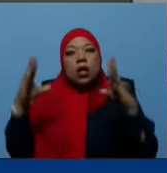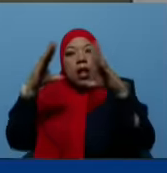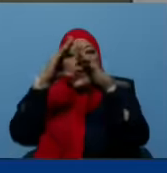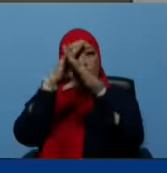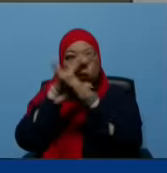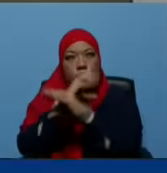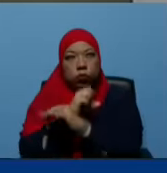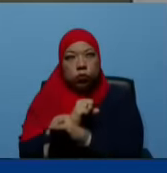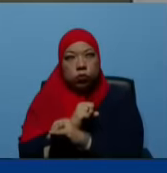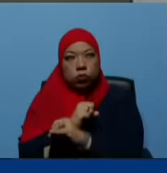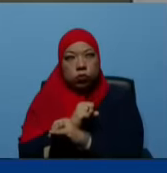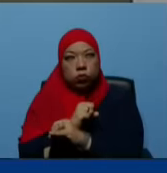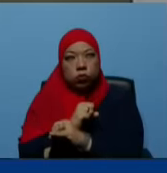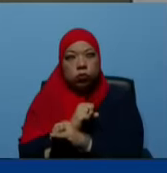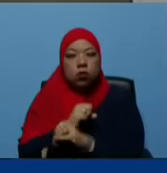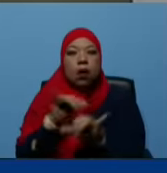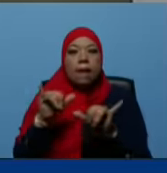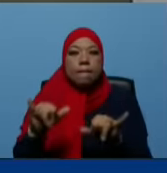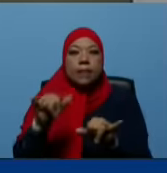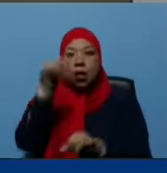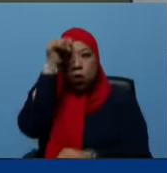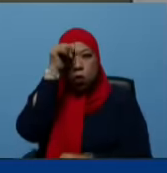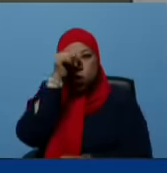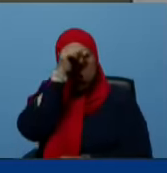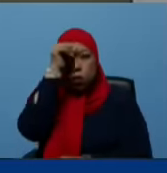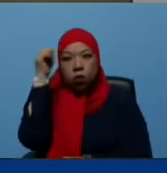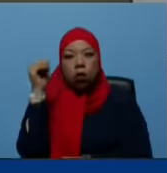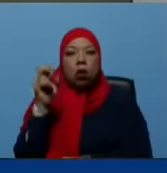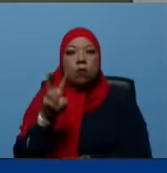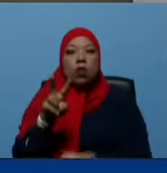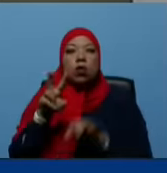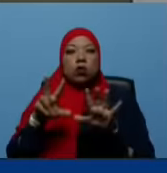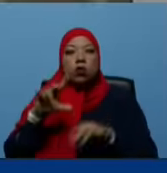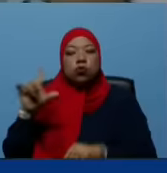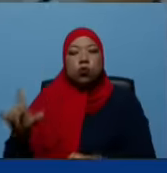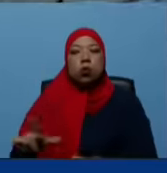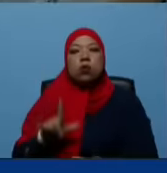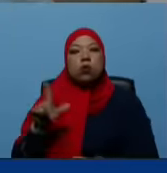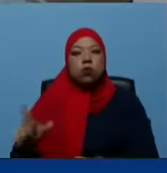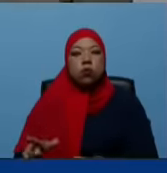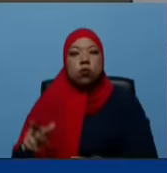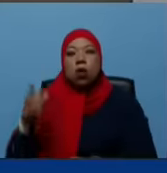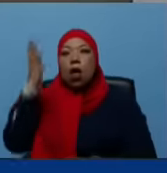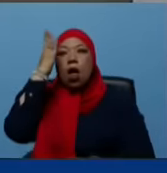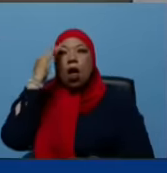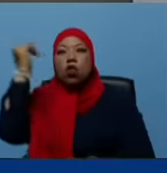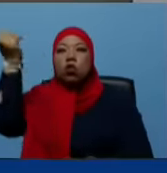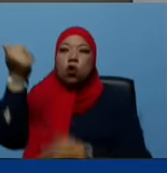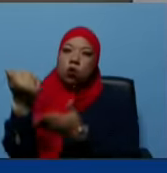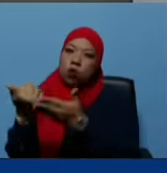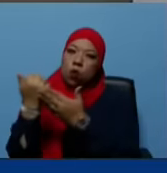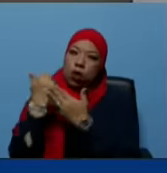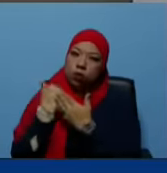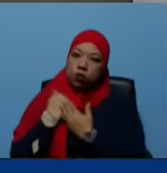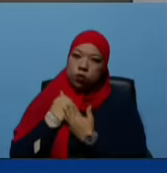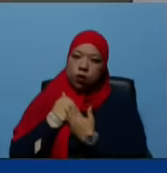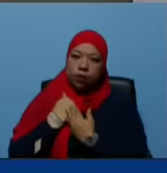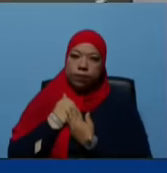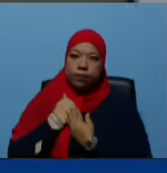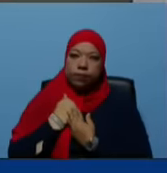noche del mismo domingo 28 de julio. Dios con nosotros.